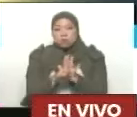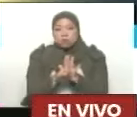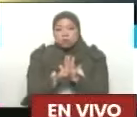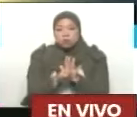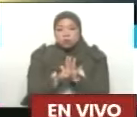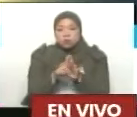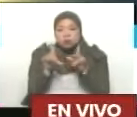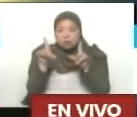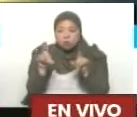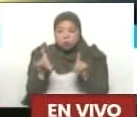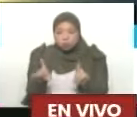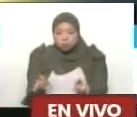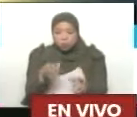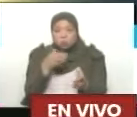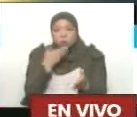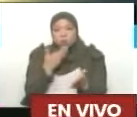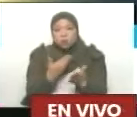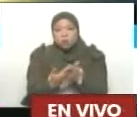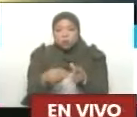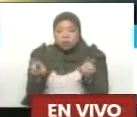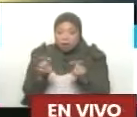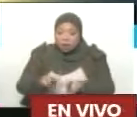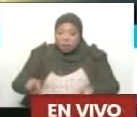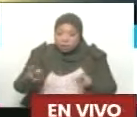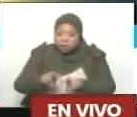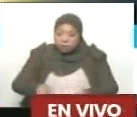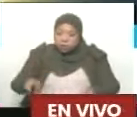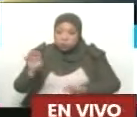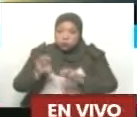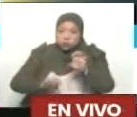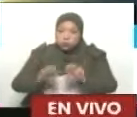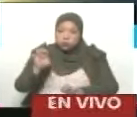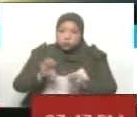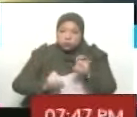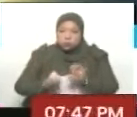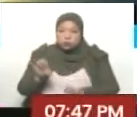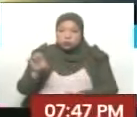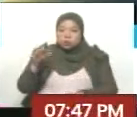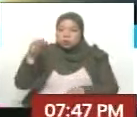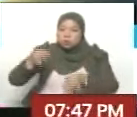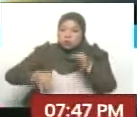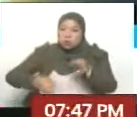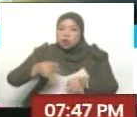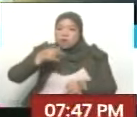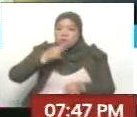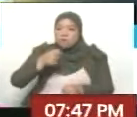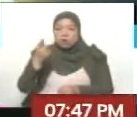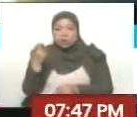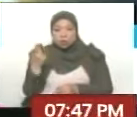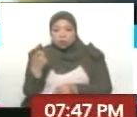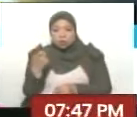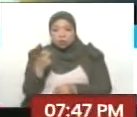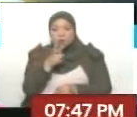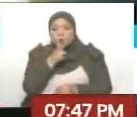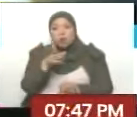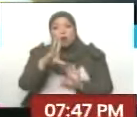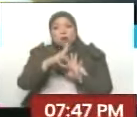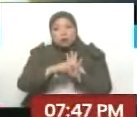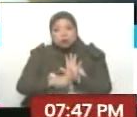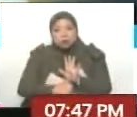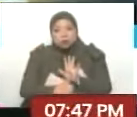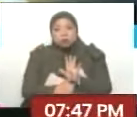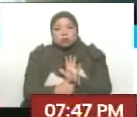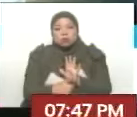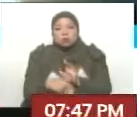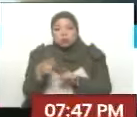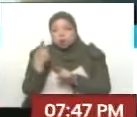la propuesta traería lo que es la revisión para que no haya impunidad en estos delitos atroces, la